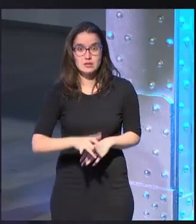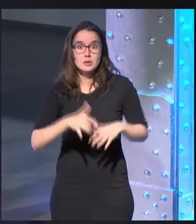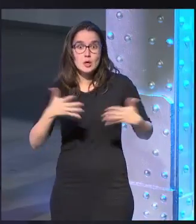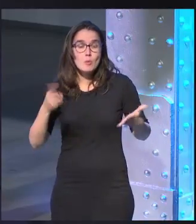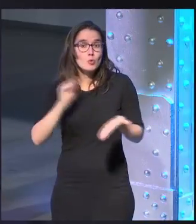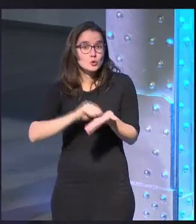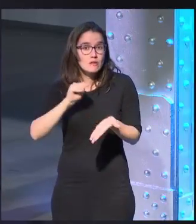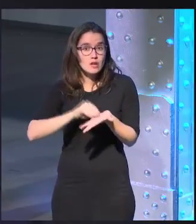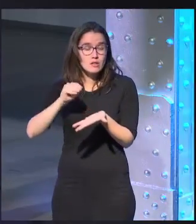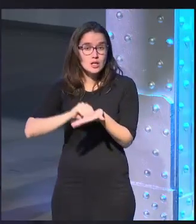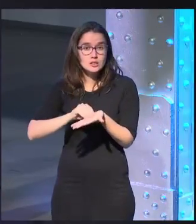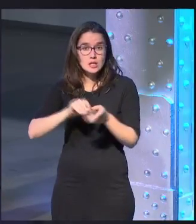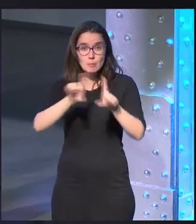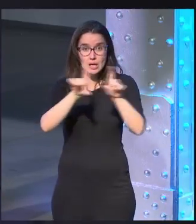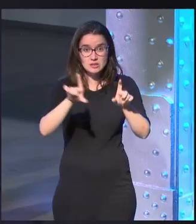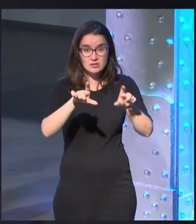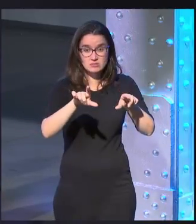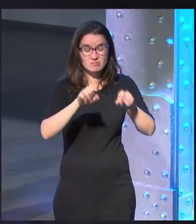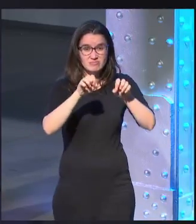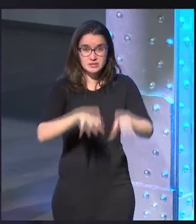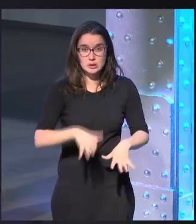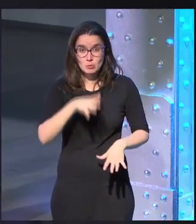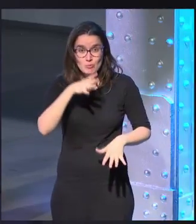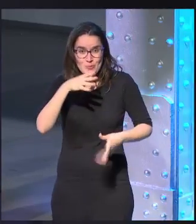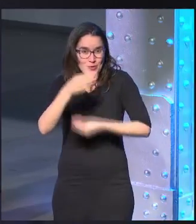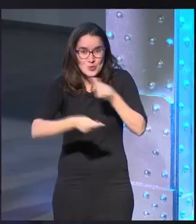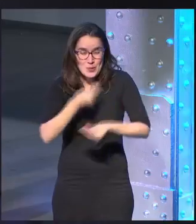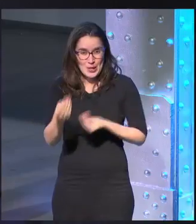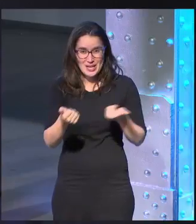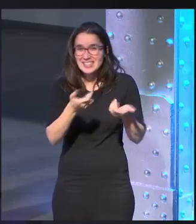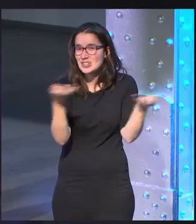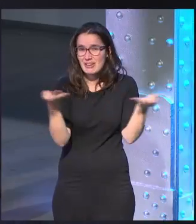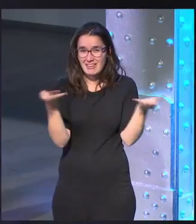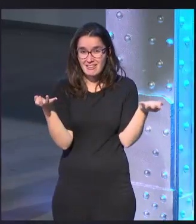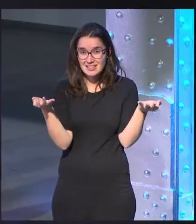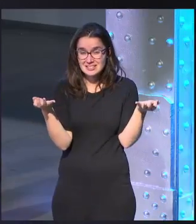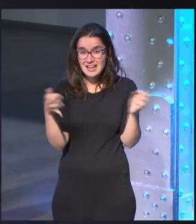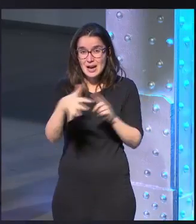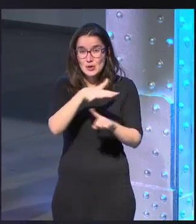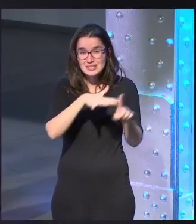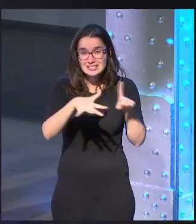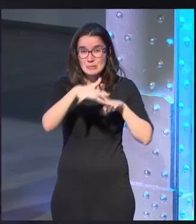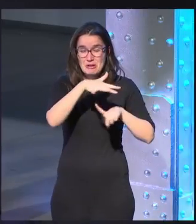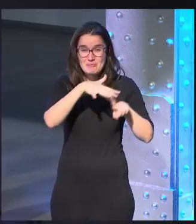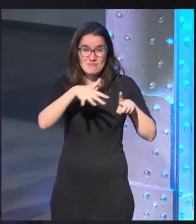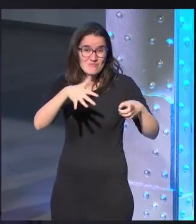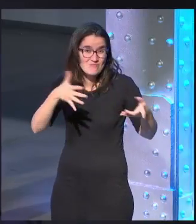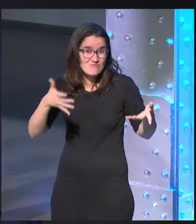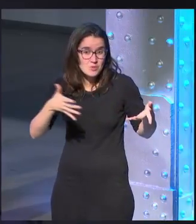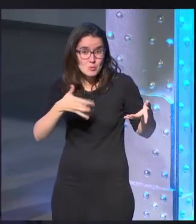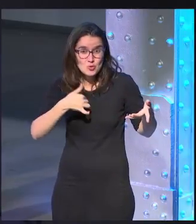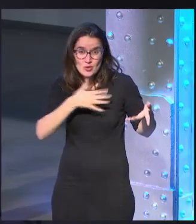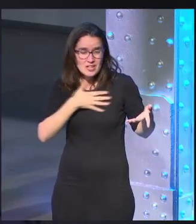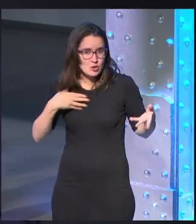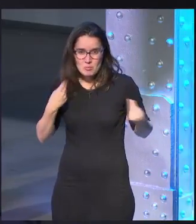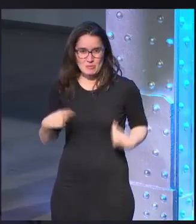Y muchas veces se van de las empresas porque no causan impacto. ¿Qué es esto? Que el ecosistema no es como el que